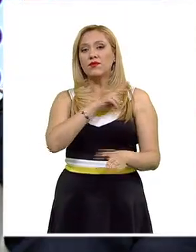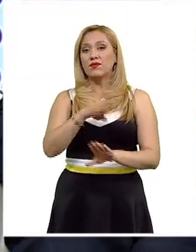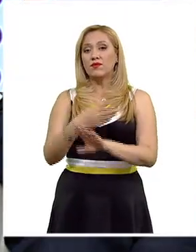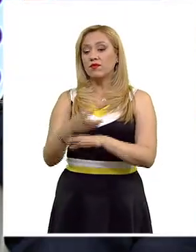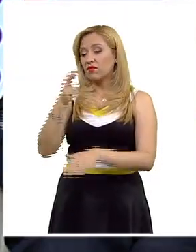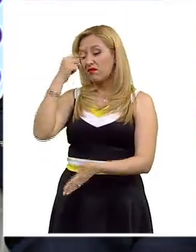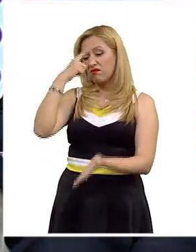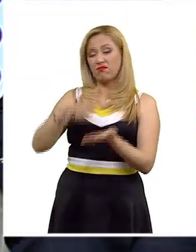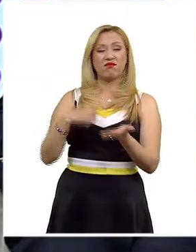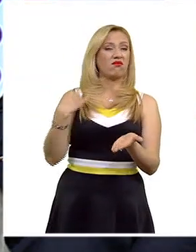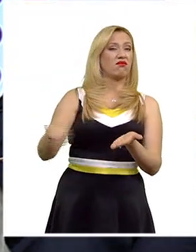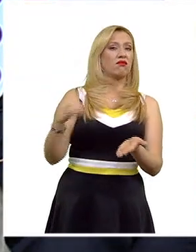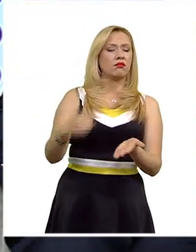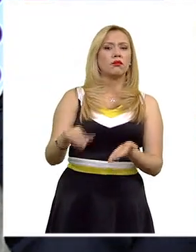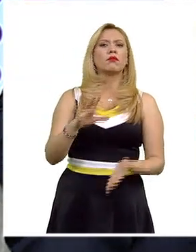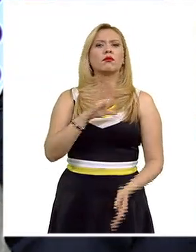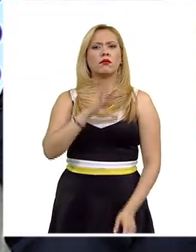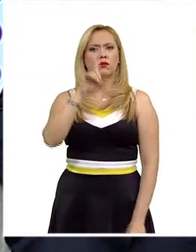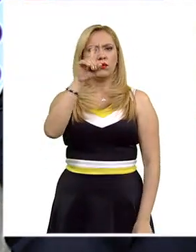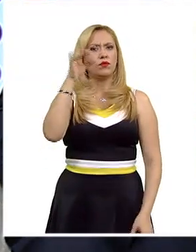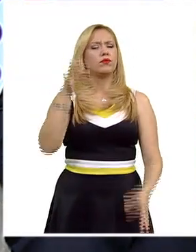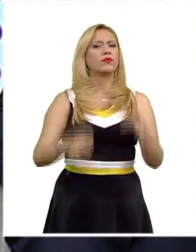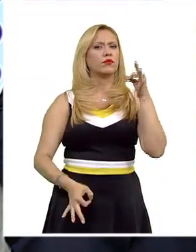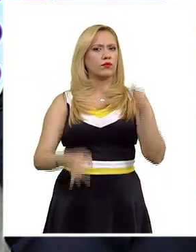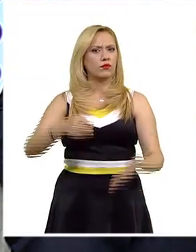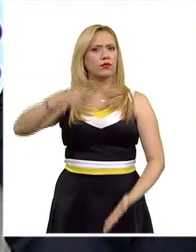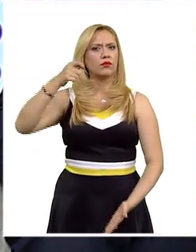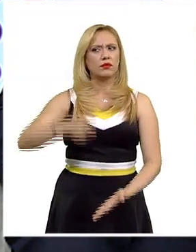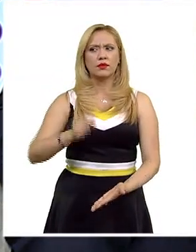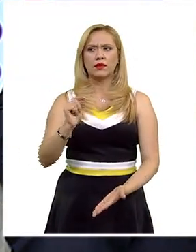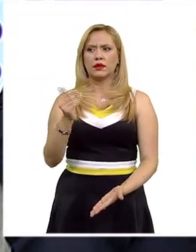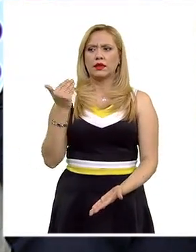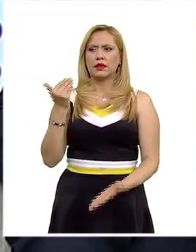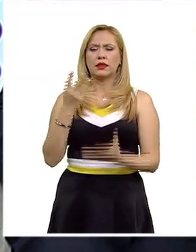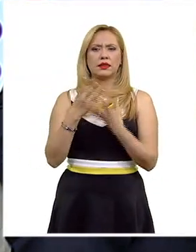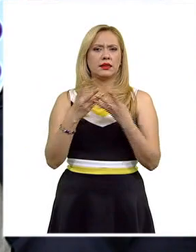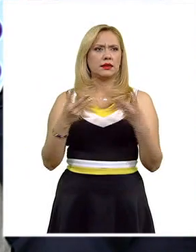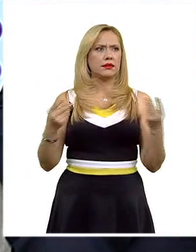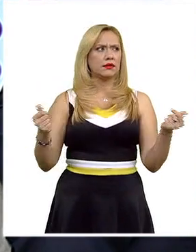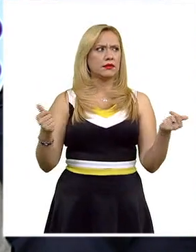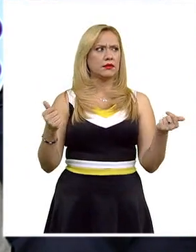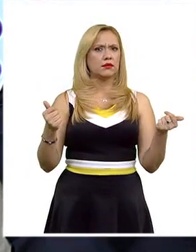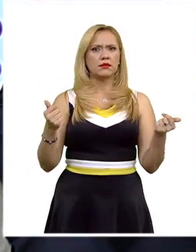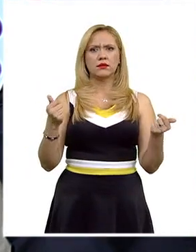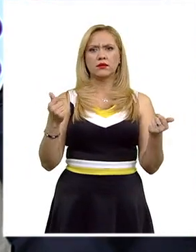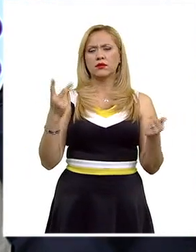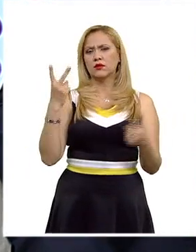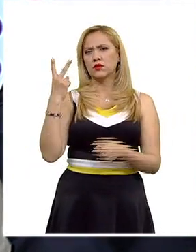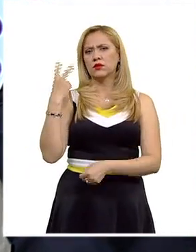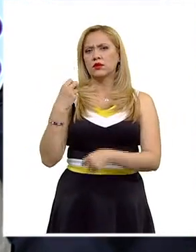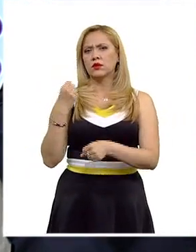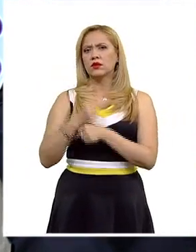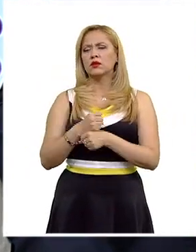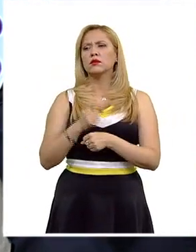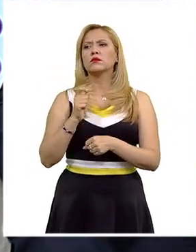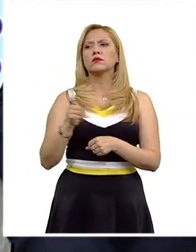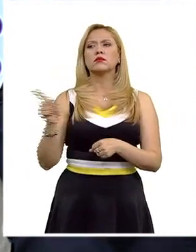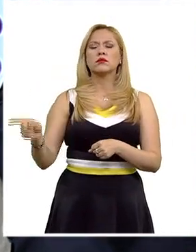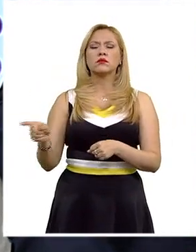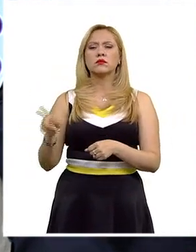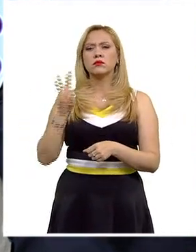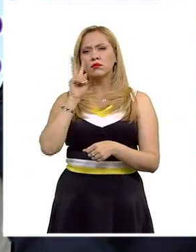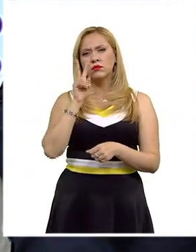hay incluso un caso de la Corte que acaba de resolver hace un par de años, donde retoma